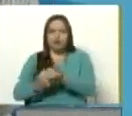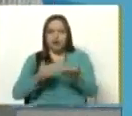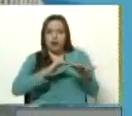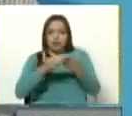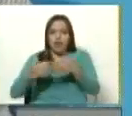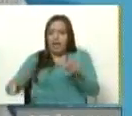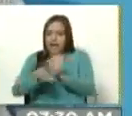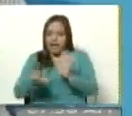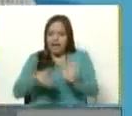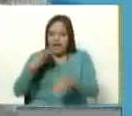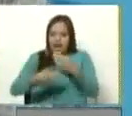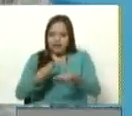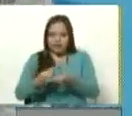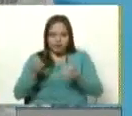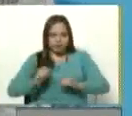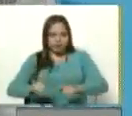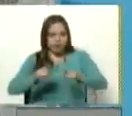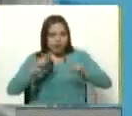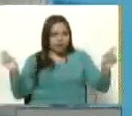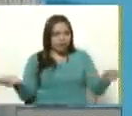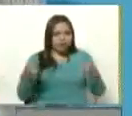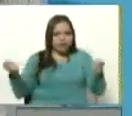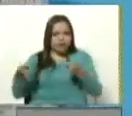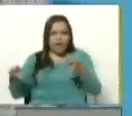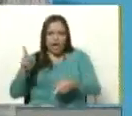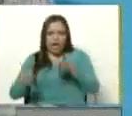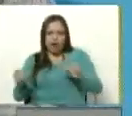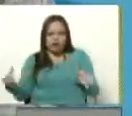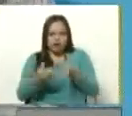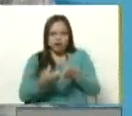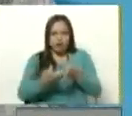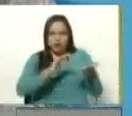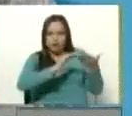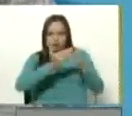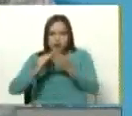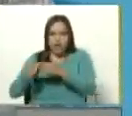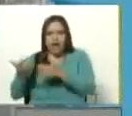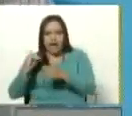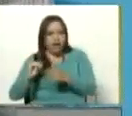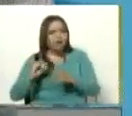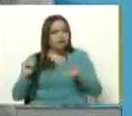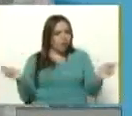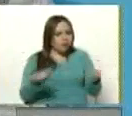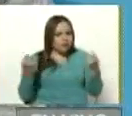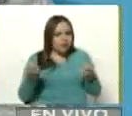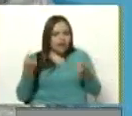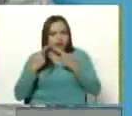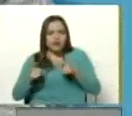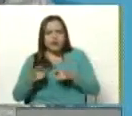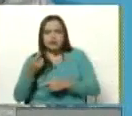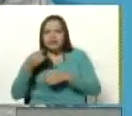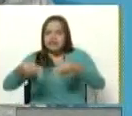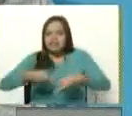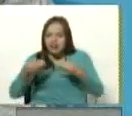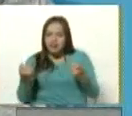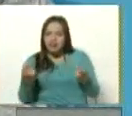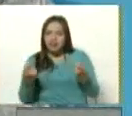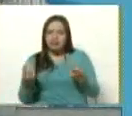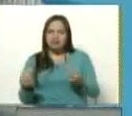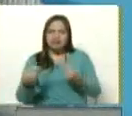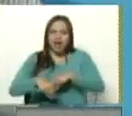permite hacer publicidad, en algunos medios se maneja la publicidad, pero siempre falta